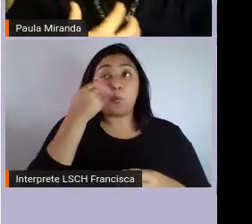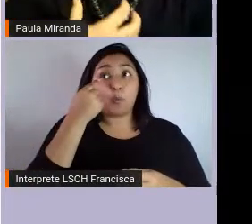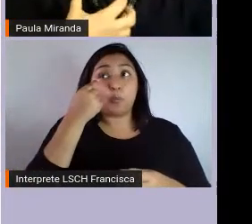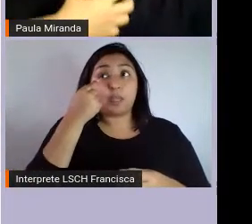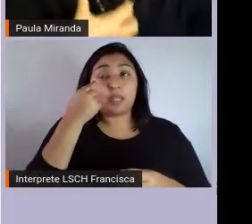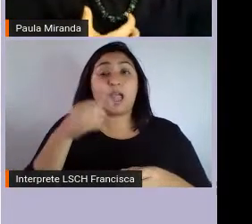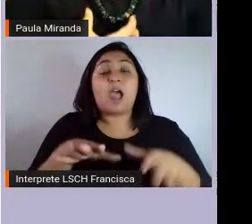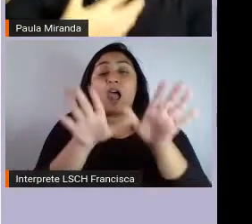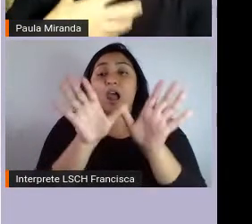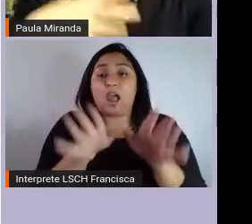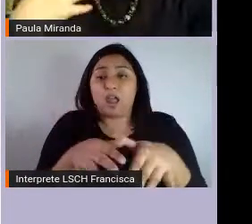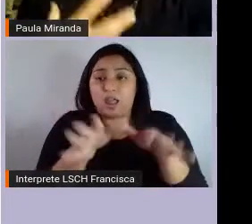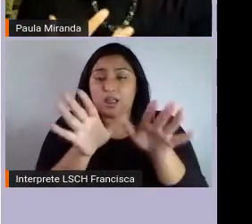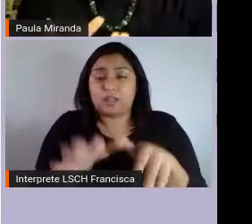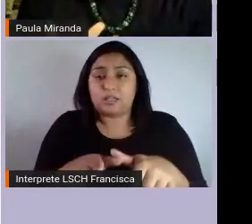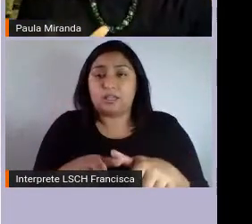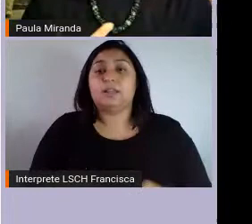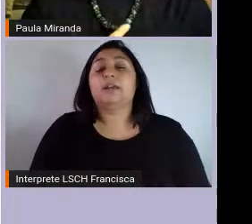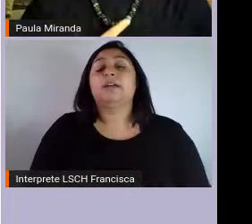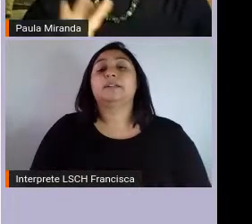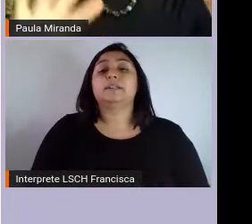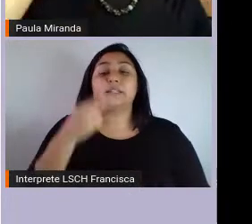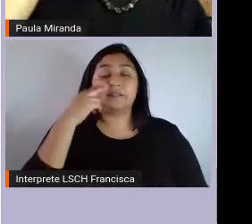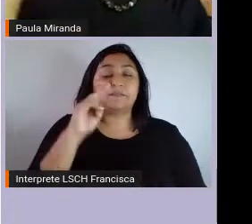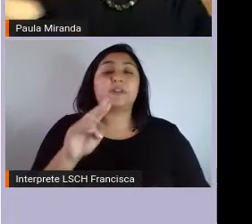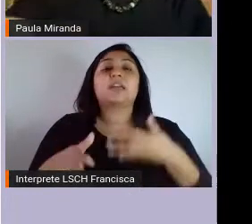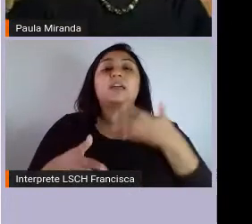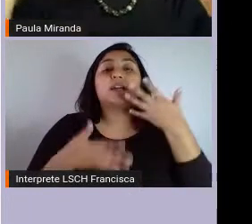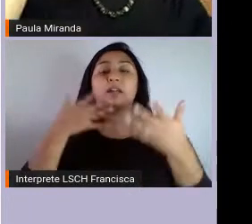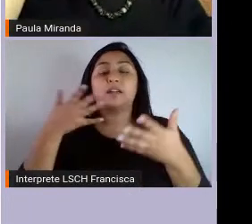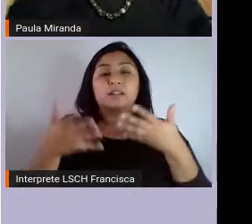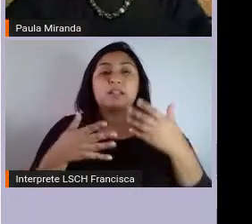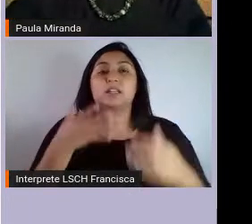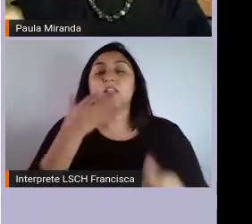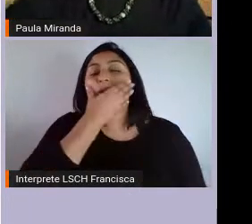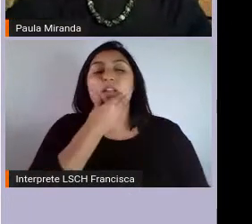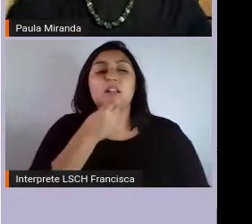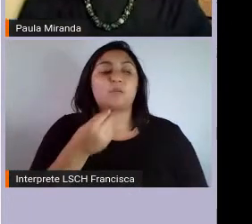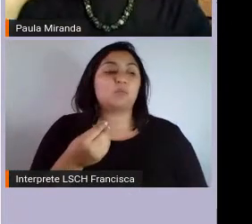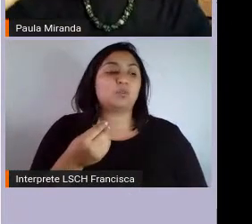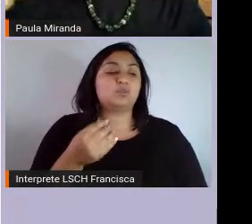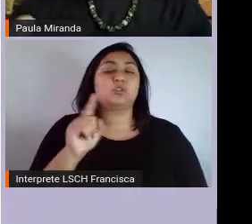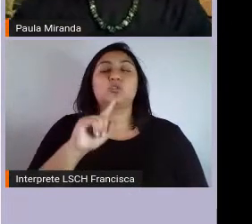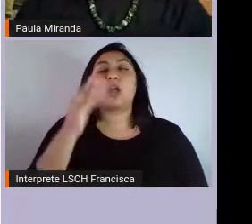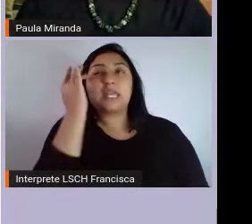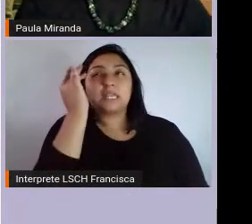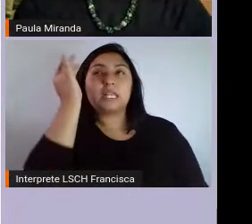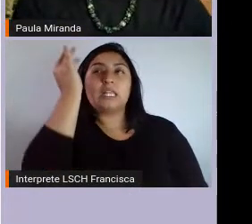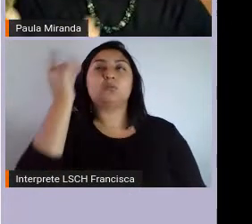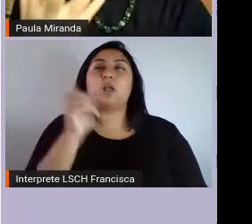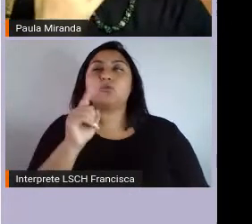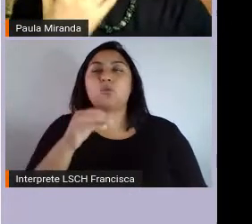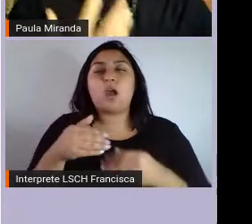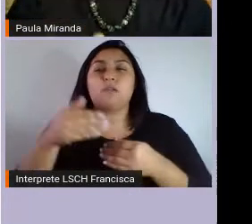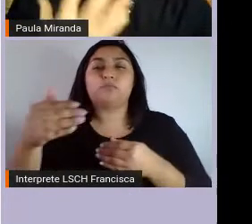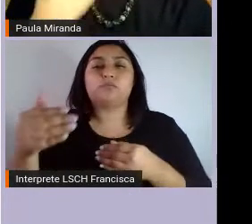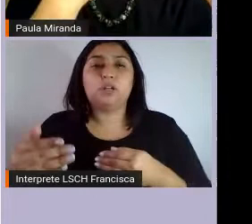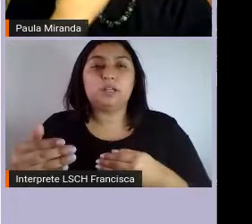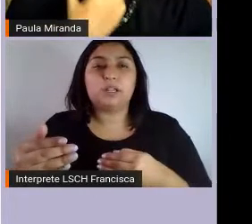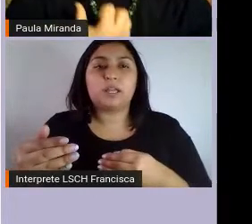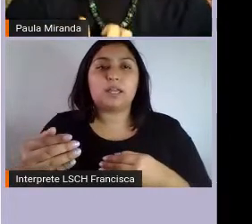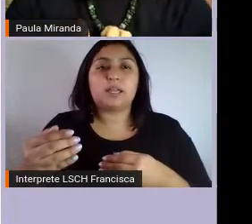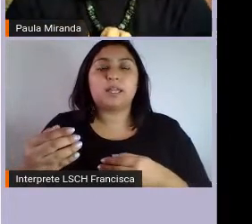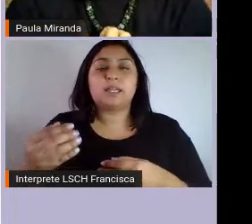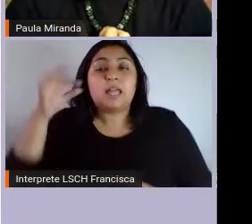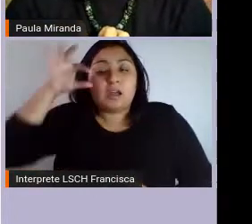ya decantar en ella misma, y eso es muy hermoso, porque no es algo ajeno, no es algo intelectual, no es algo que esté fuera, sino que ella